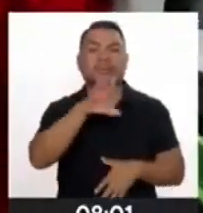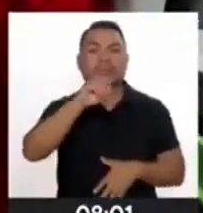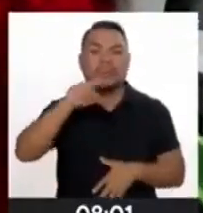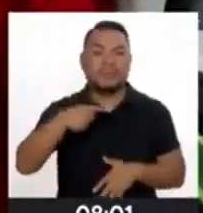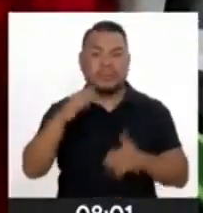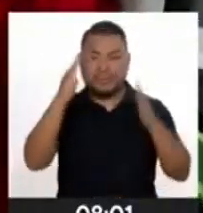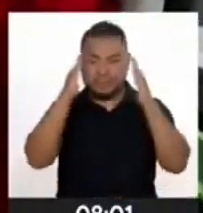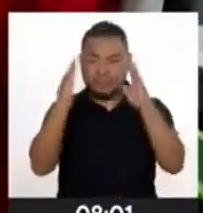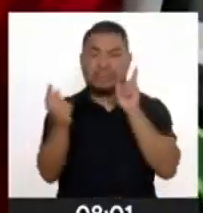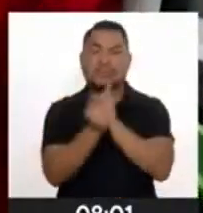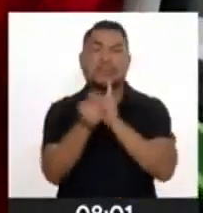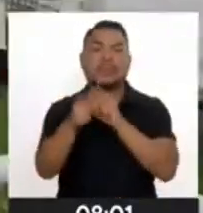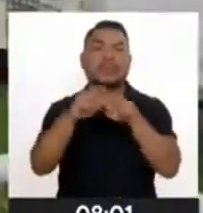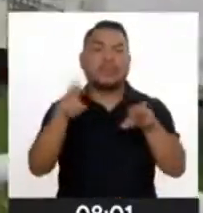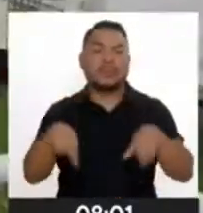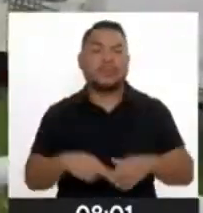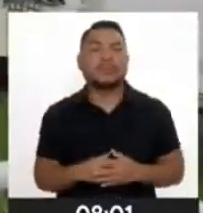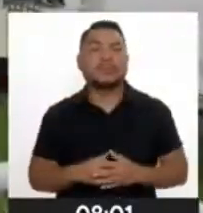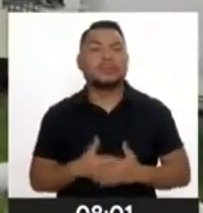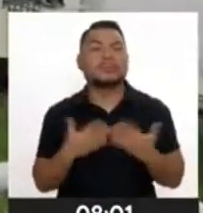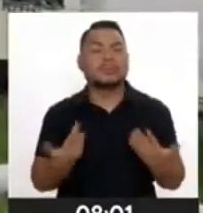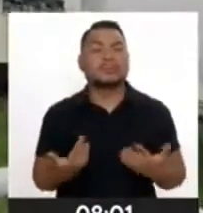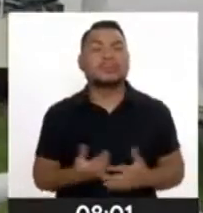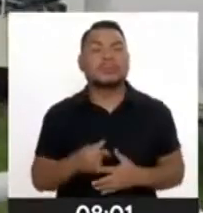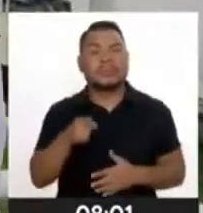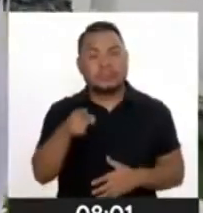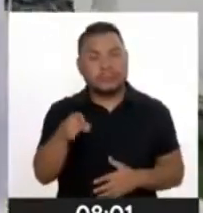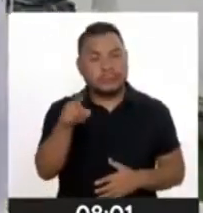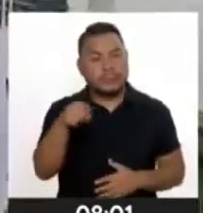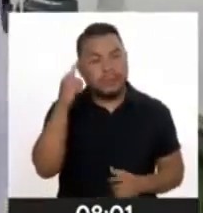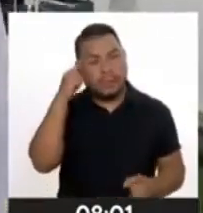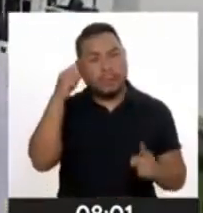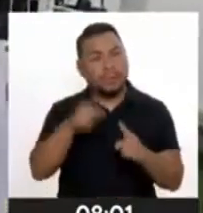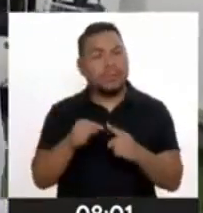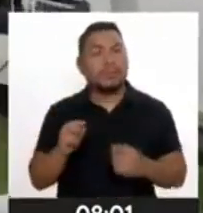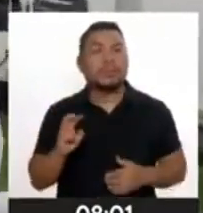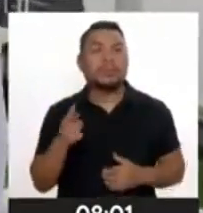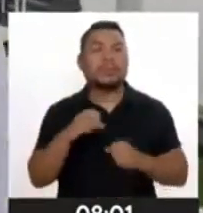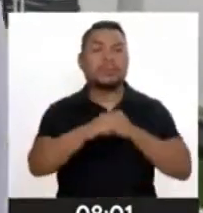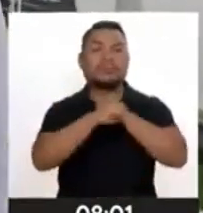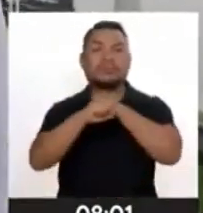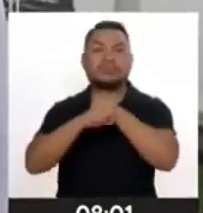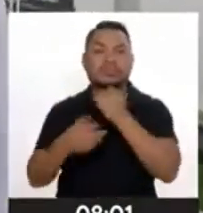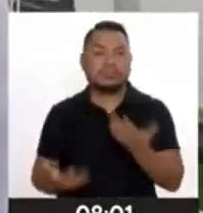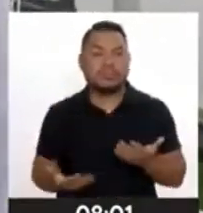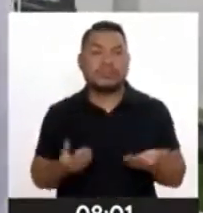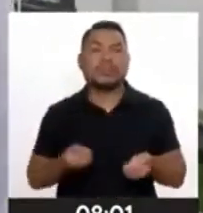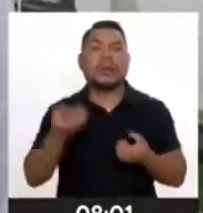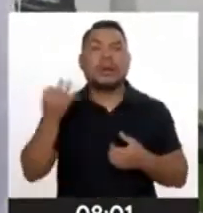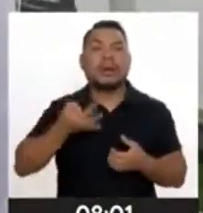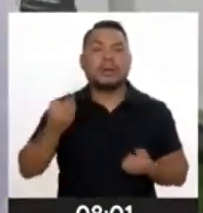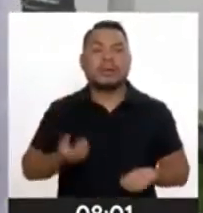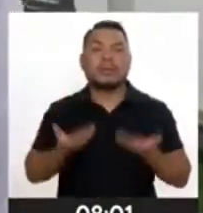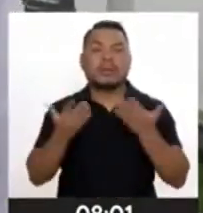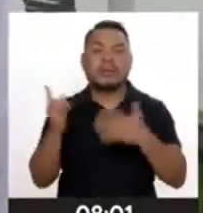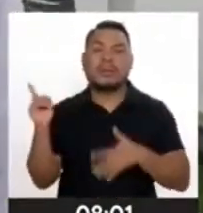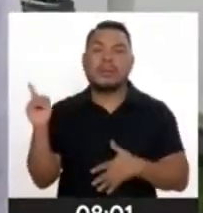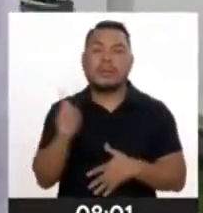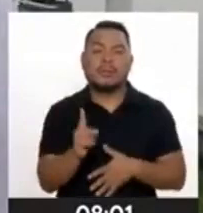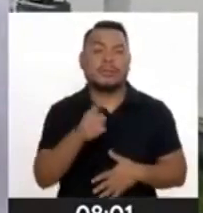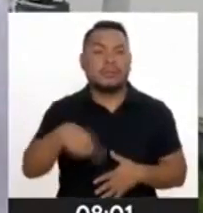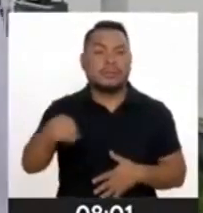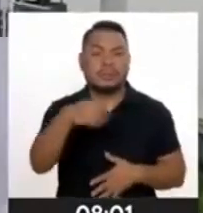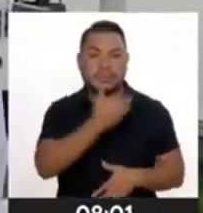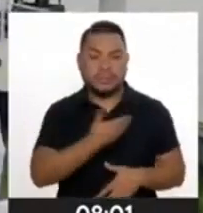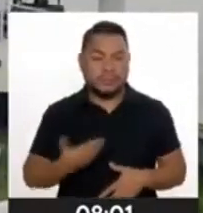150.000 atenciones en la región. El objetivo de esta segunda campaña es garantizar la presencia del